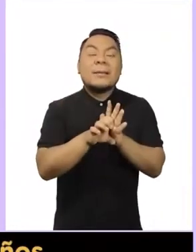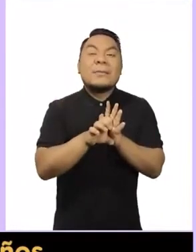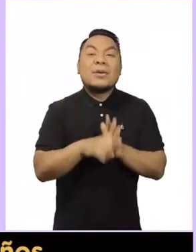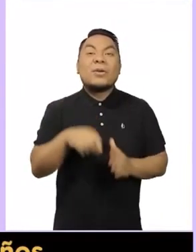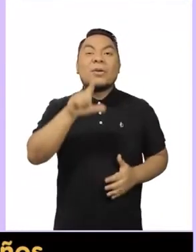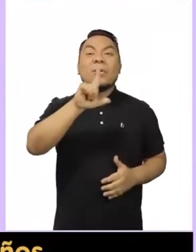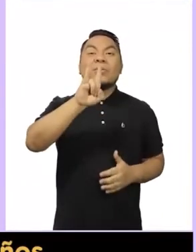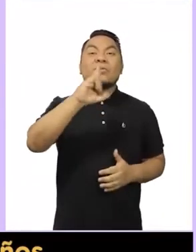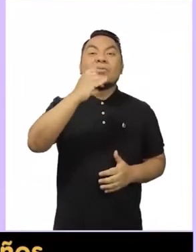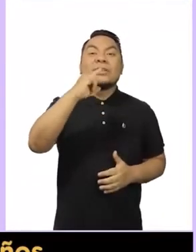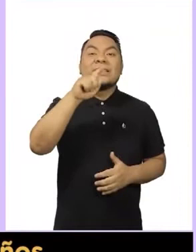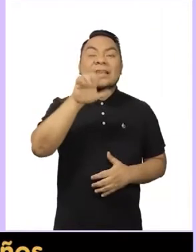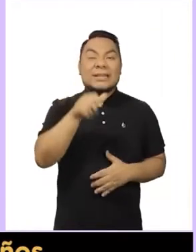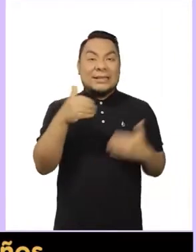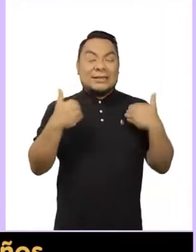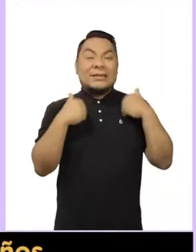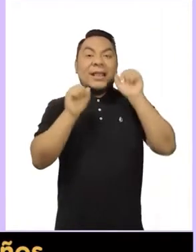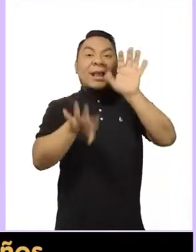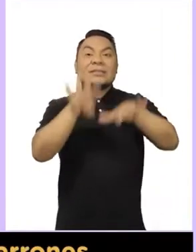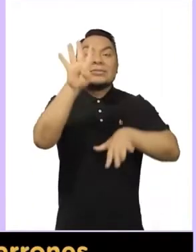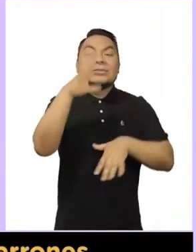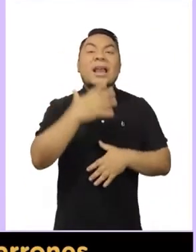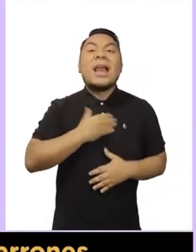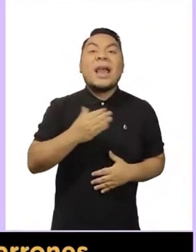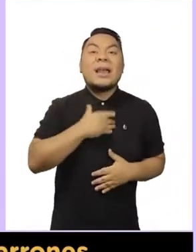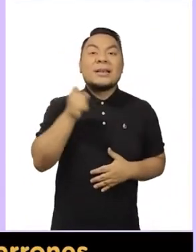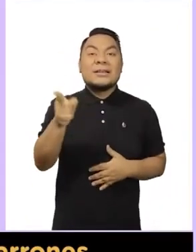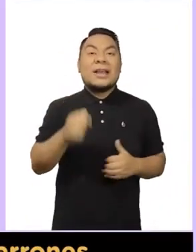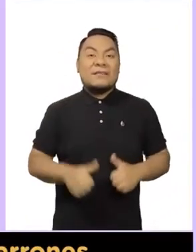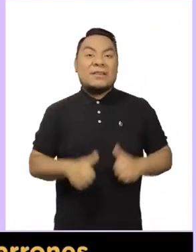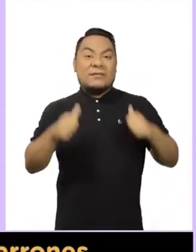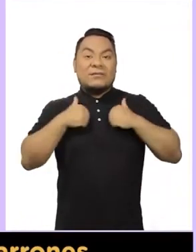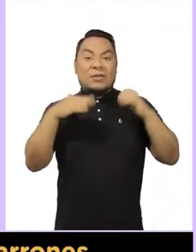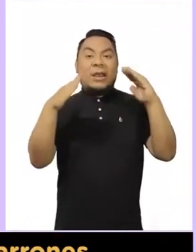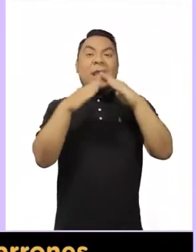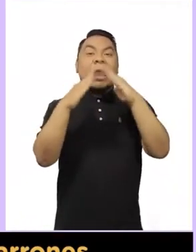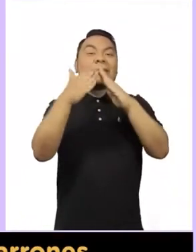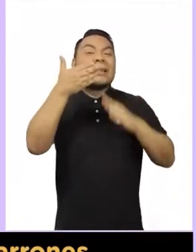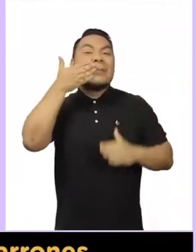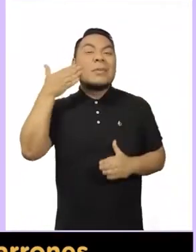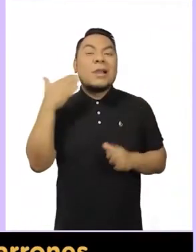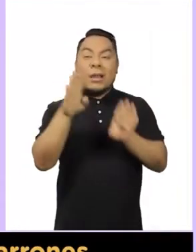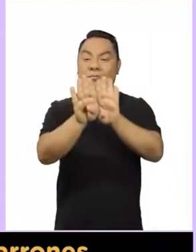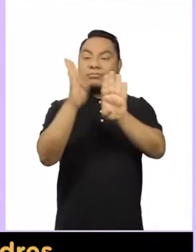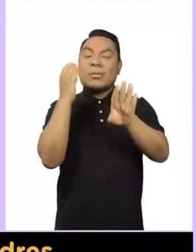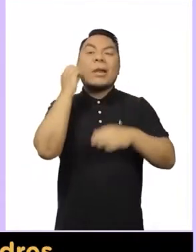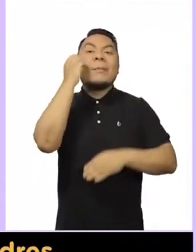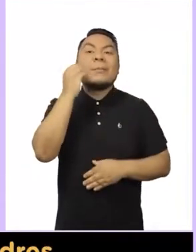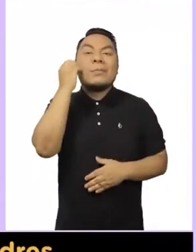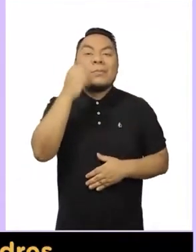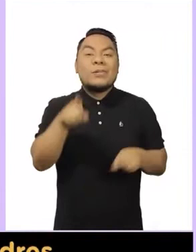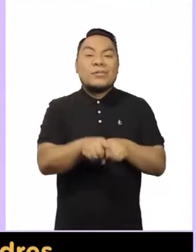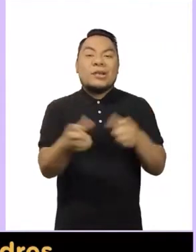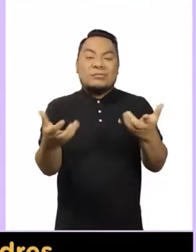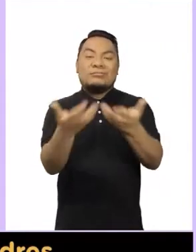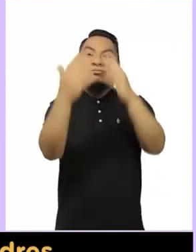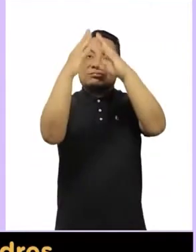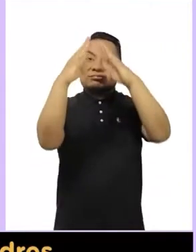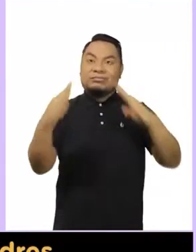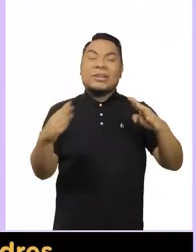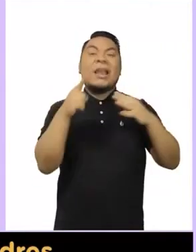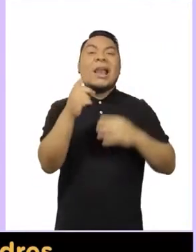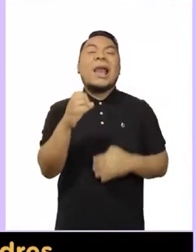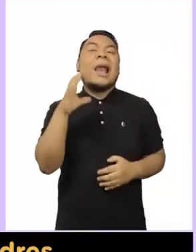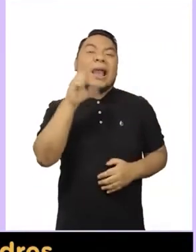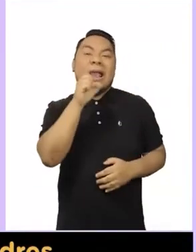ejemplo, Luchita, que tiene 14 años, vive en una casa blanca con puertas marrones y tejas